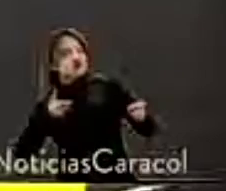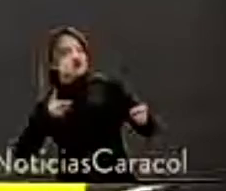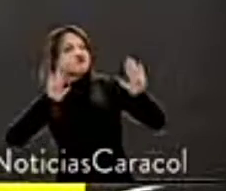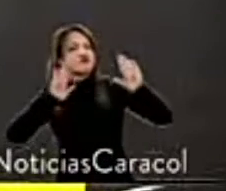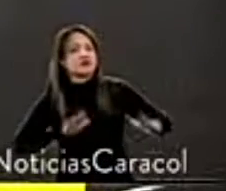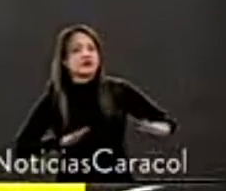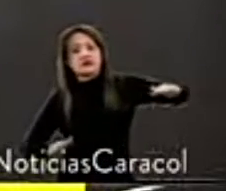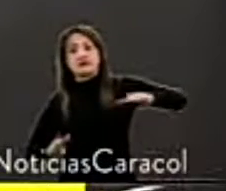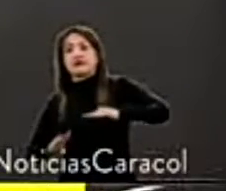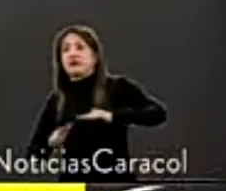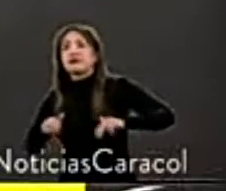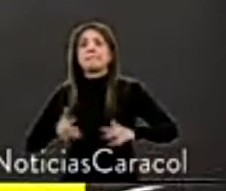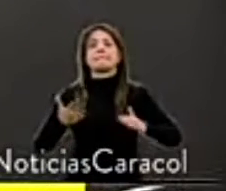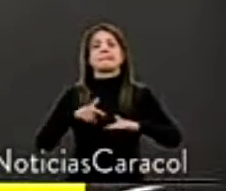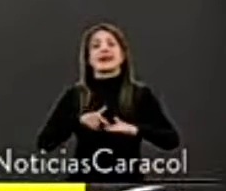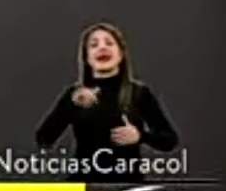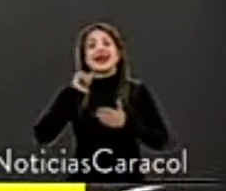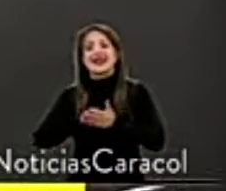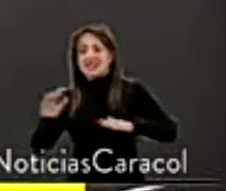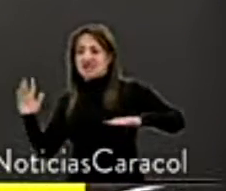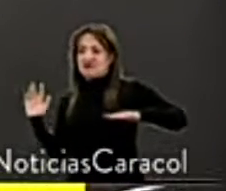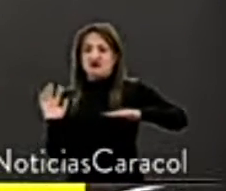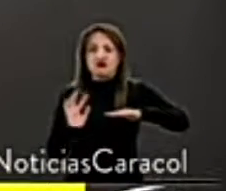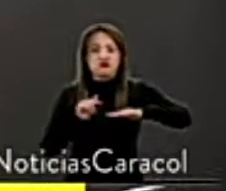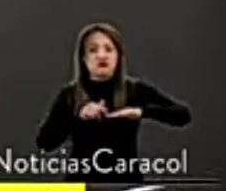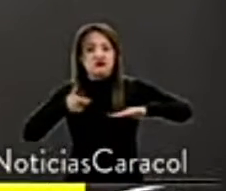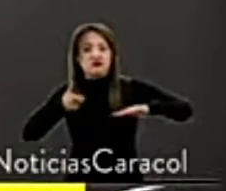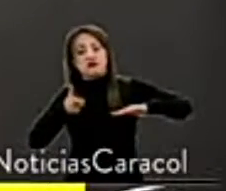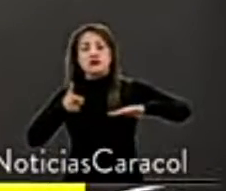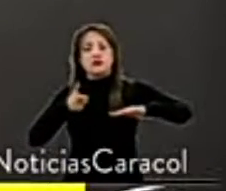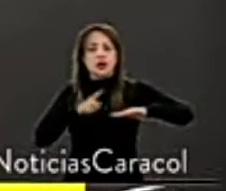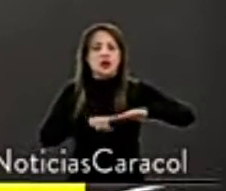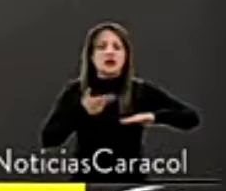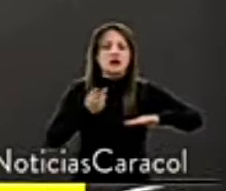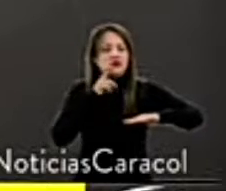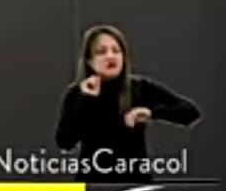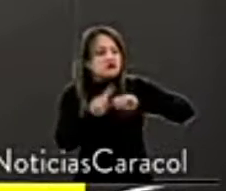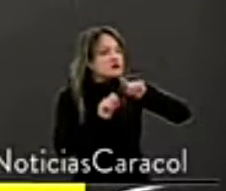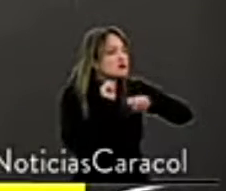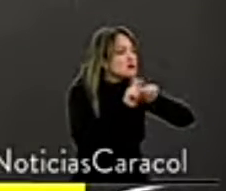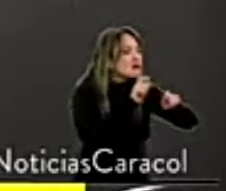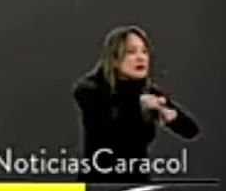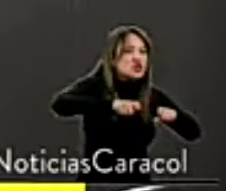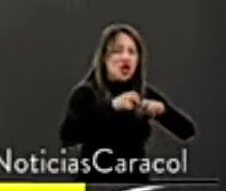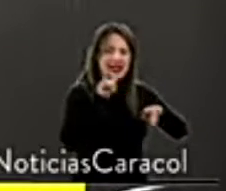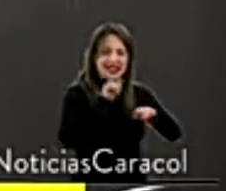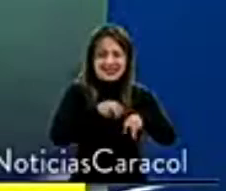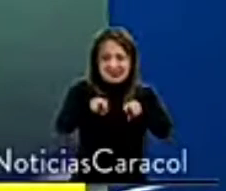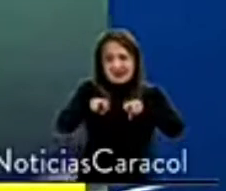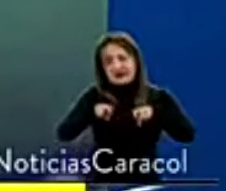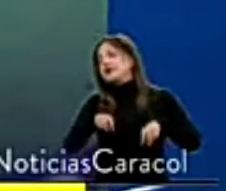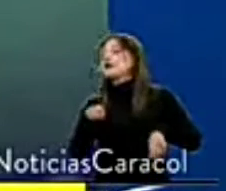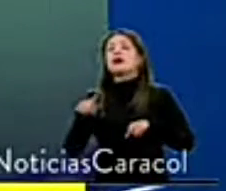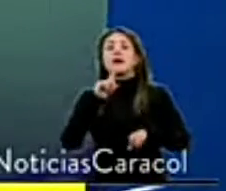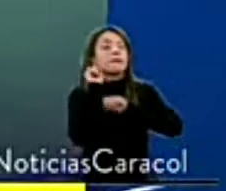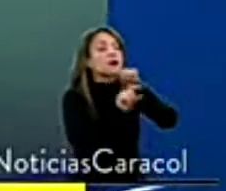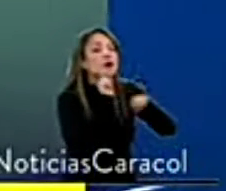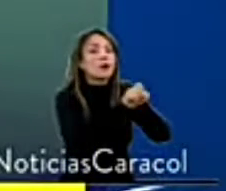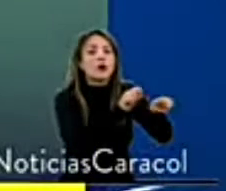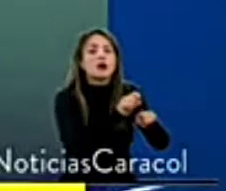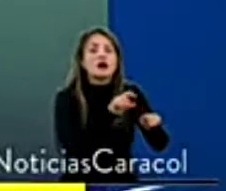sujetos armados interrumpen su recorrido y empiezan a indagar sobre los pasajeros. Una vez el joven se